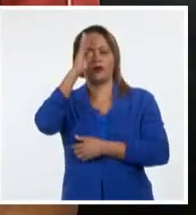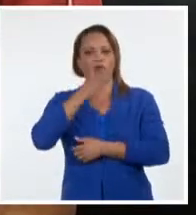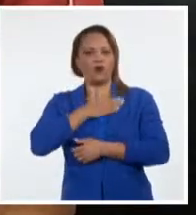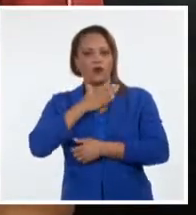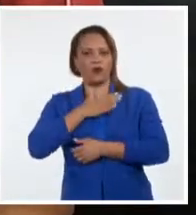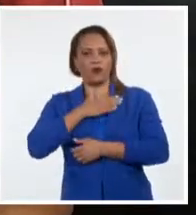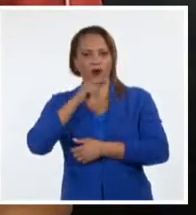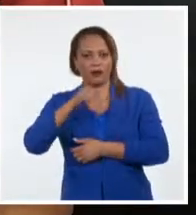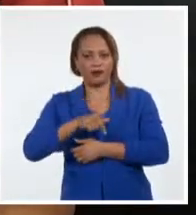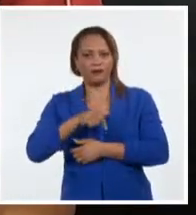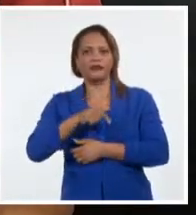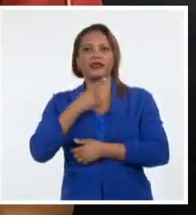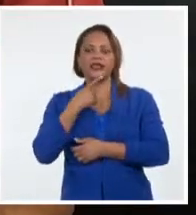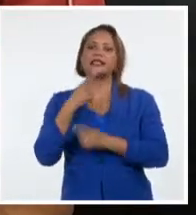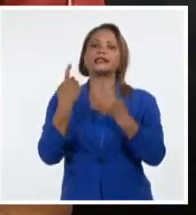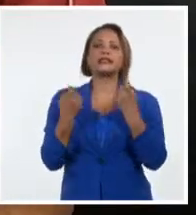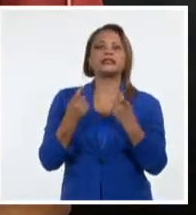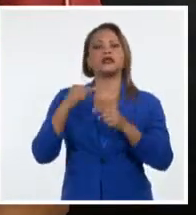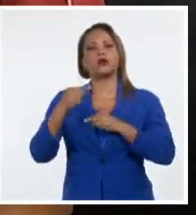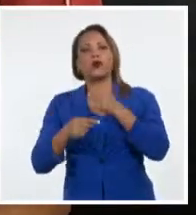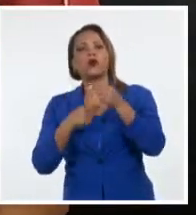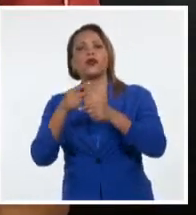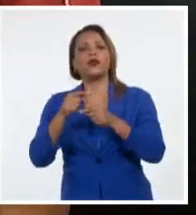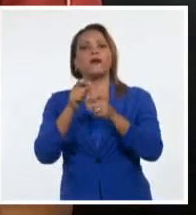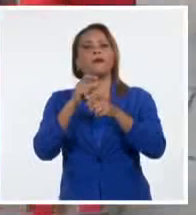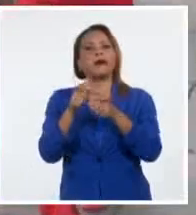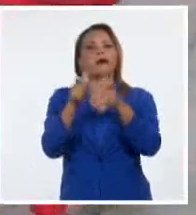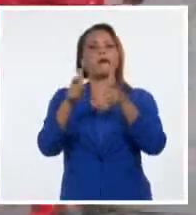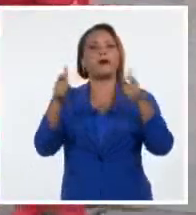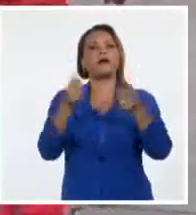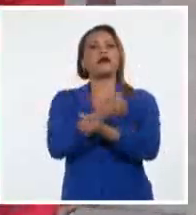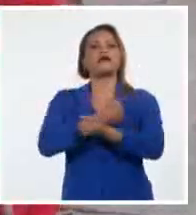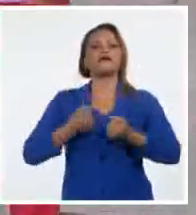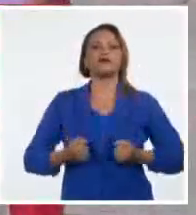este deporte que necesita cada día incrementar